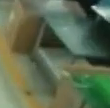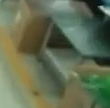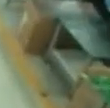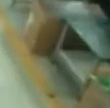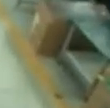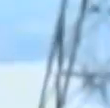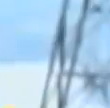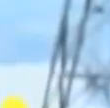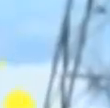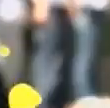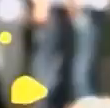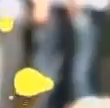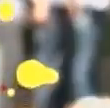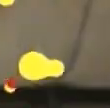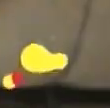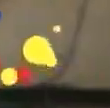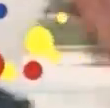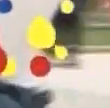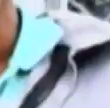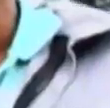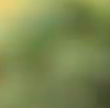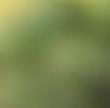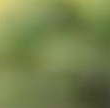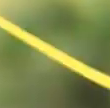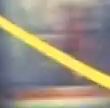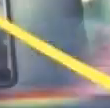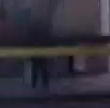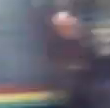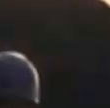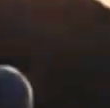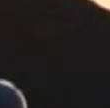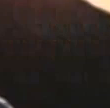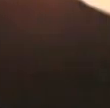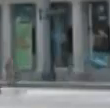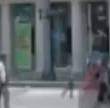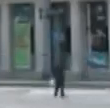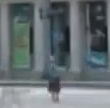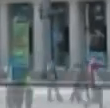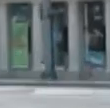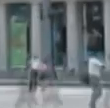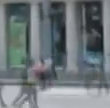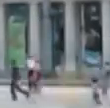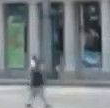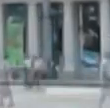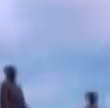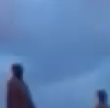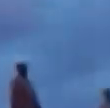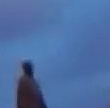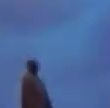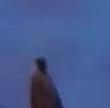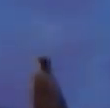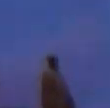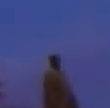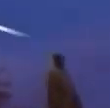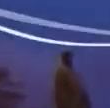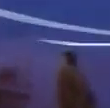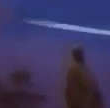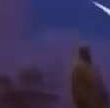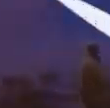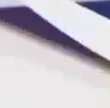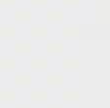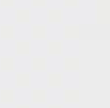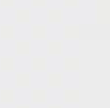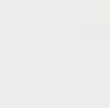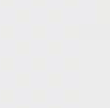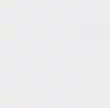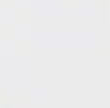bienvenidos y bienvenidos a continuación una transmisión conjunta de radio y televisión por su derecho a recibir